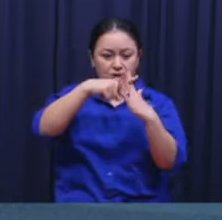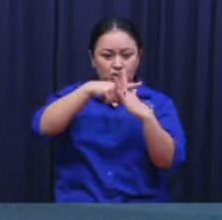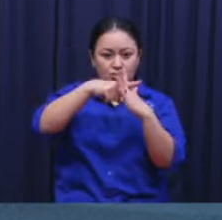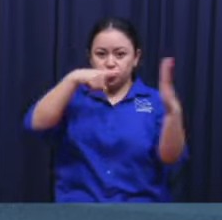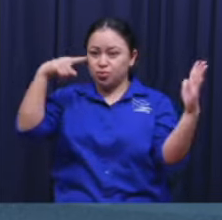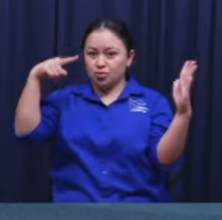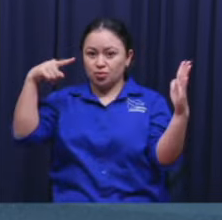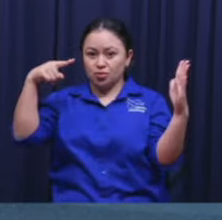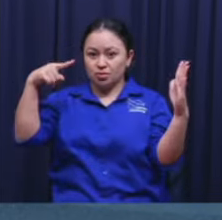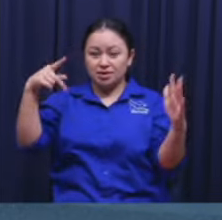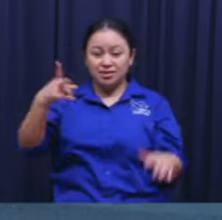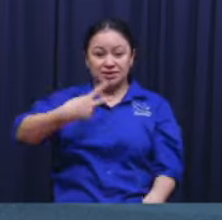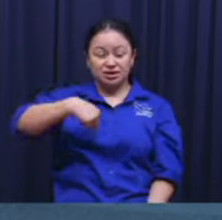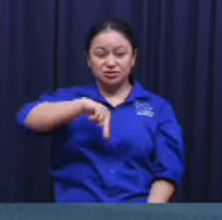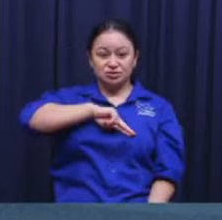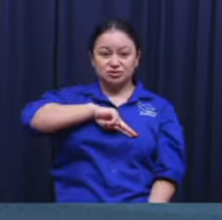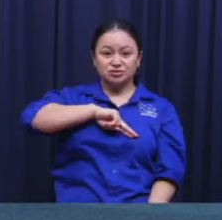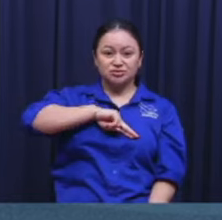O sea que